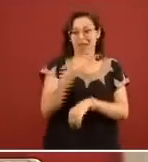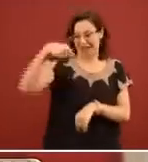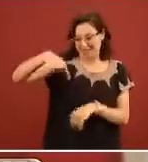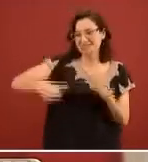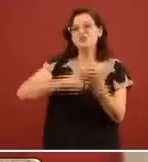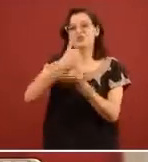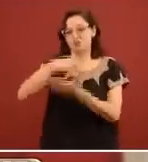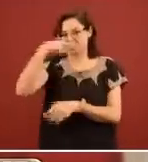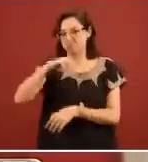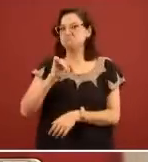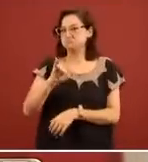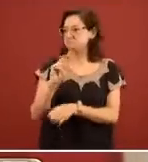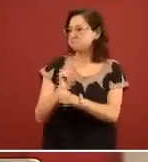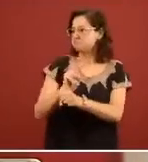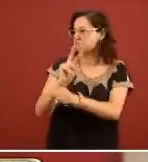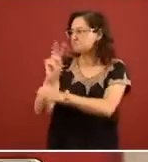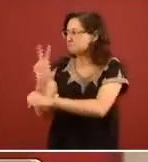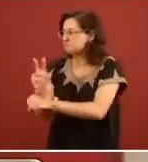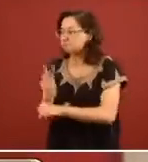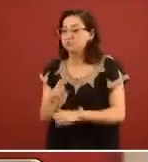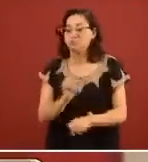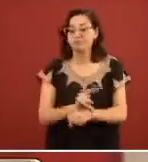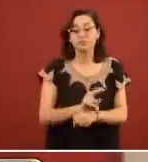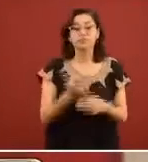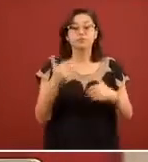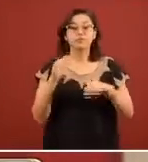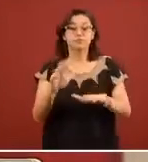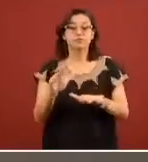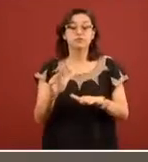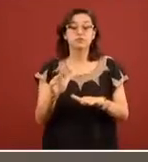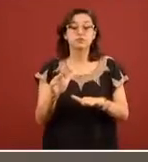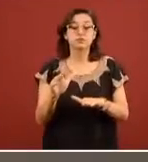como el que se hace en la Ciudad de México. Y respecto a los vuelos,